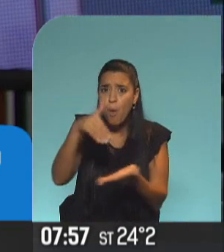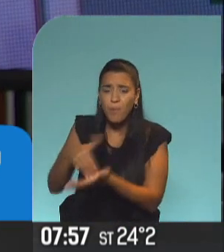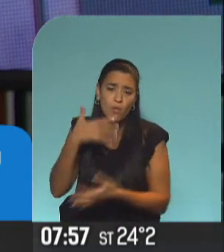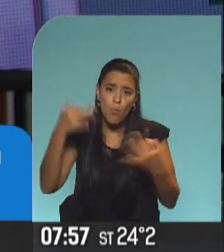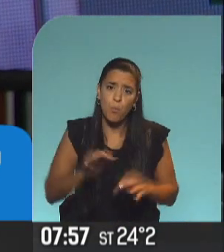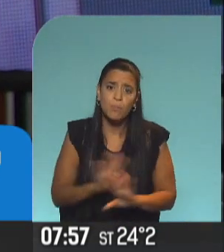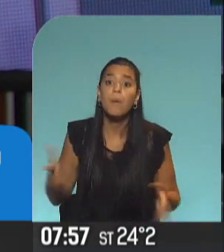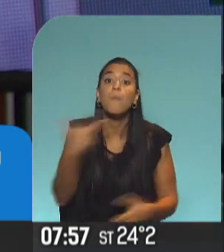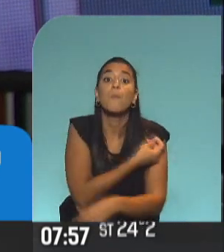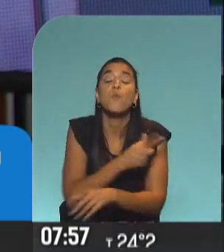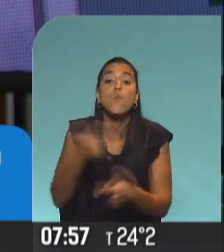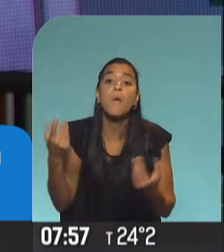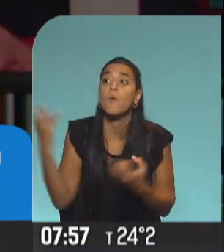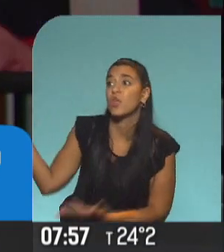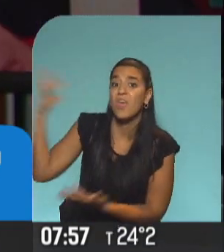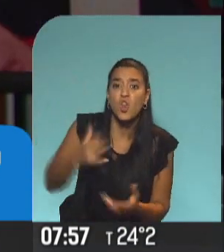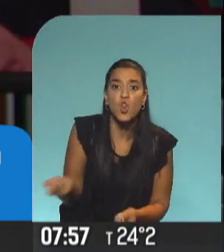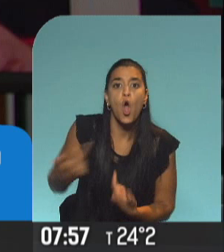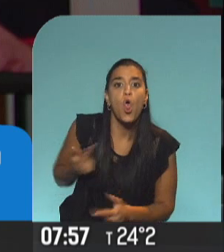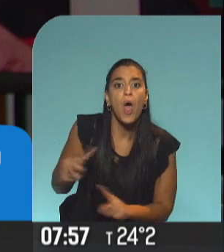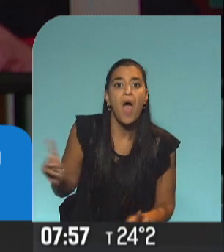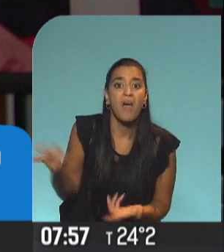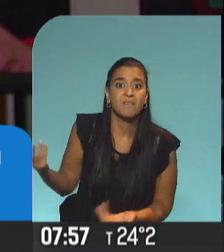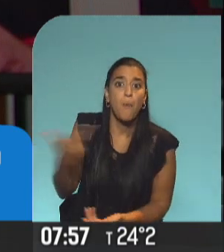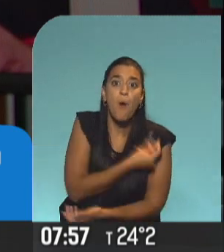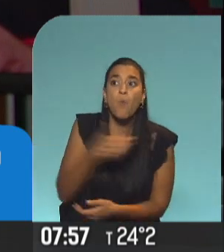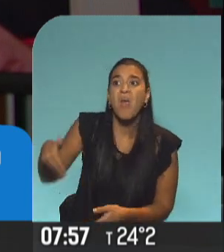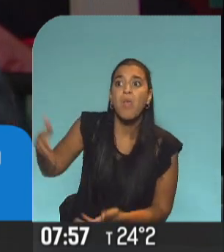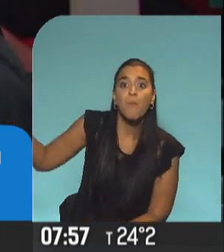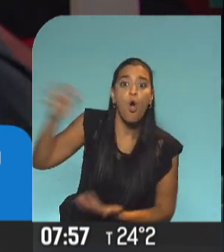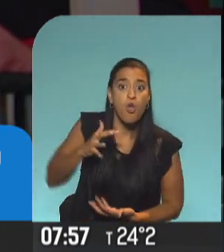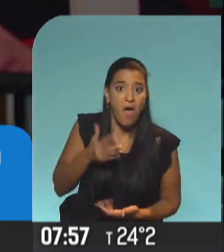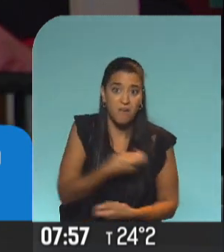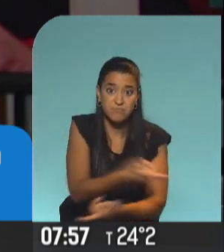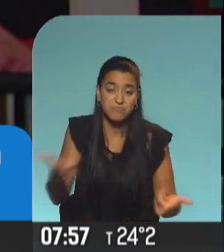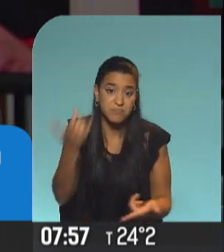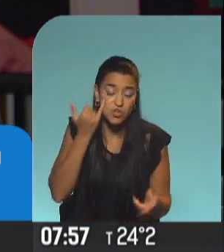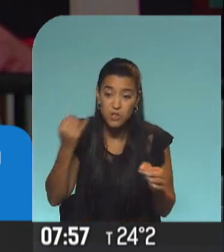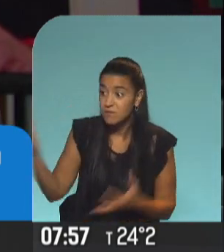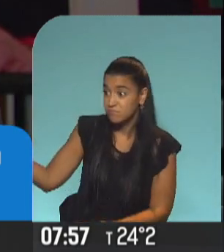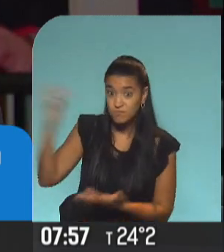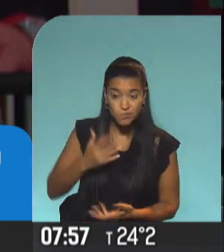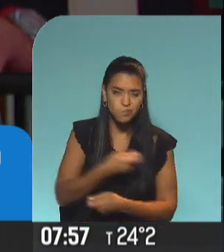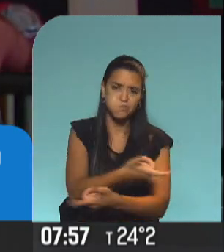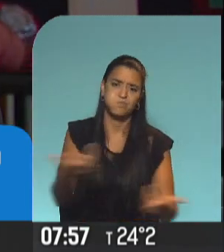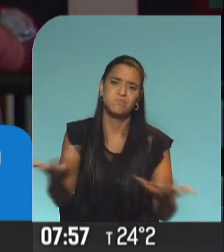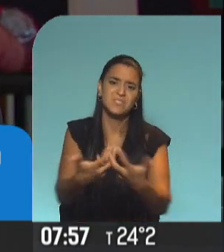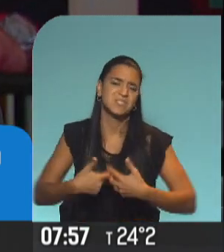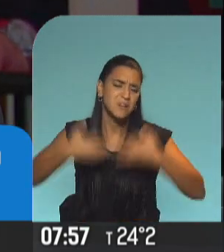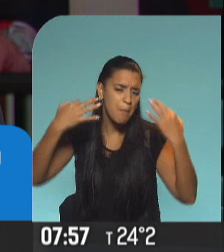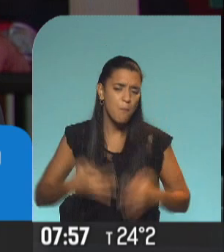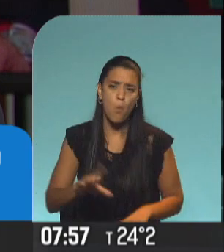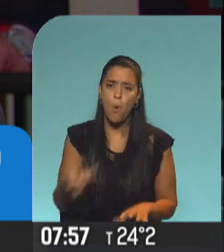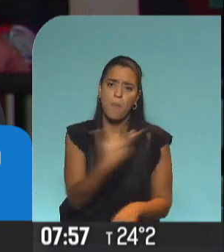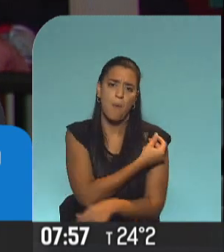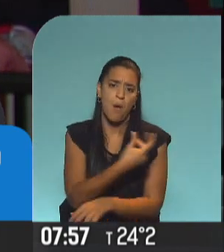más vacunaciones, porque los proveedores internacionales tienen una demora. Pero donde eso se resuelva, el sistema que ha implementado